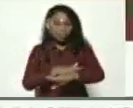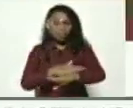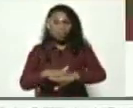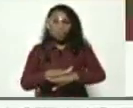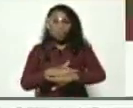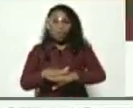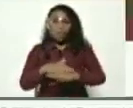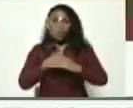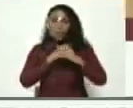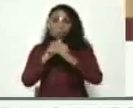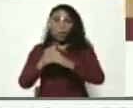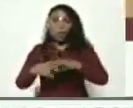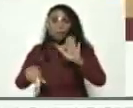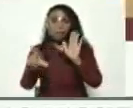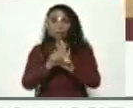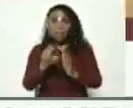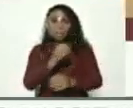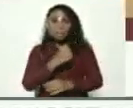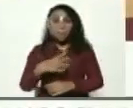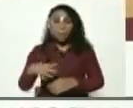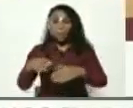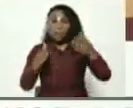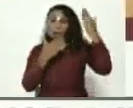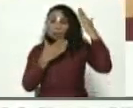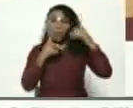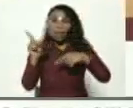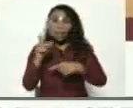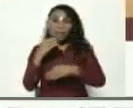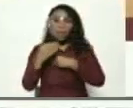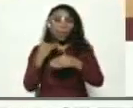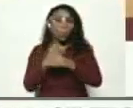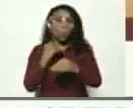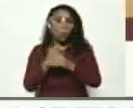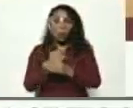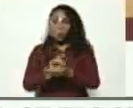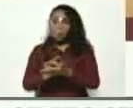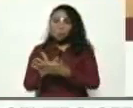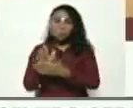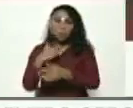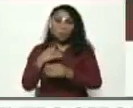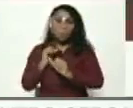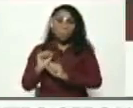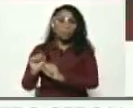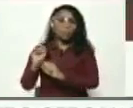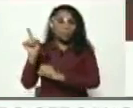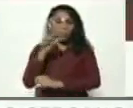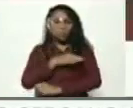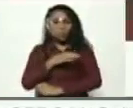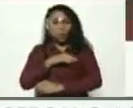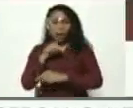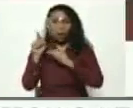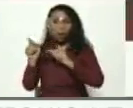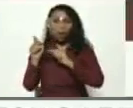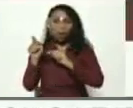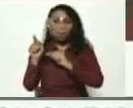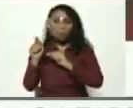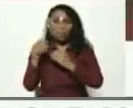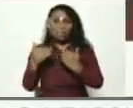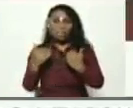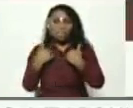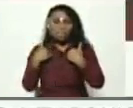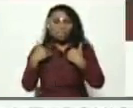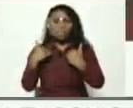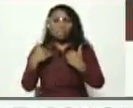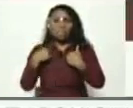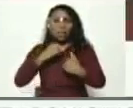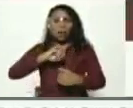iguales legalmente a blancos e indios, eran discriminados en la dinámica de aquella sociedad? De allí que le costara a Juan